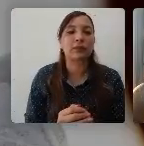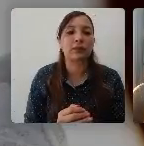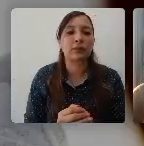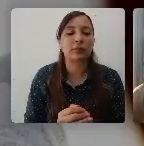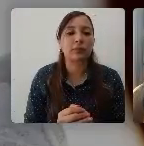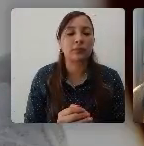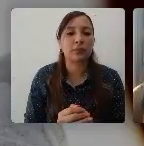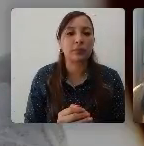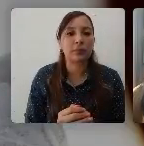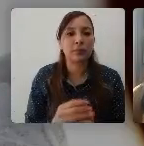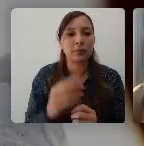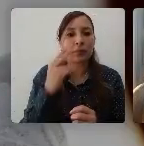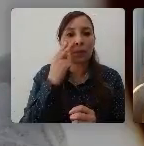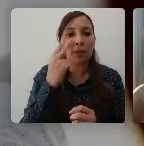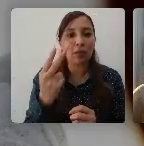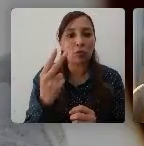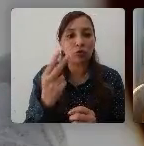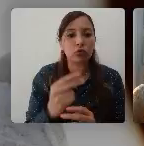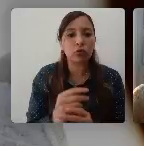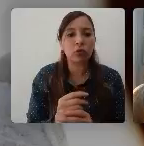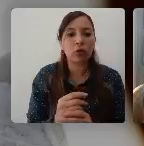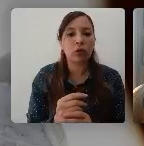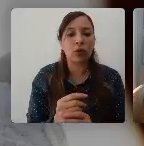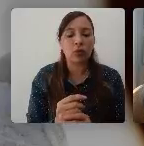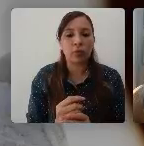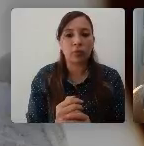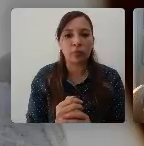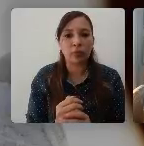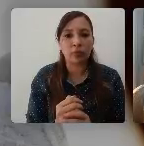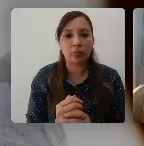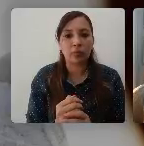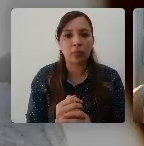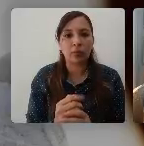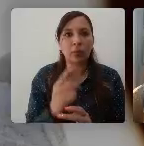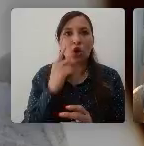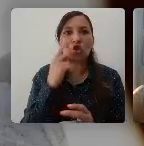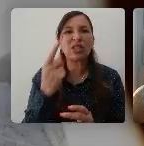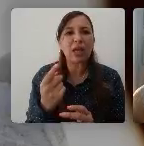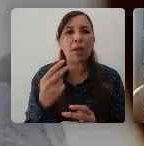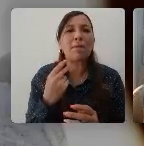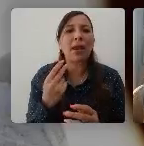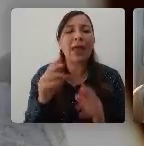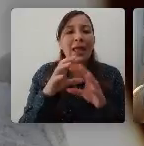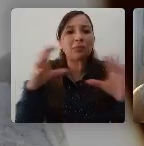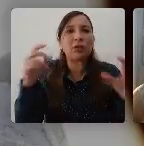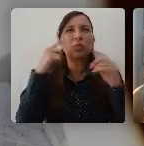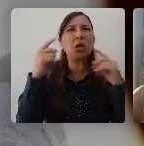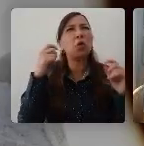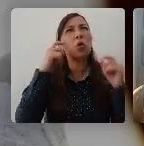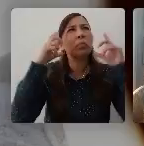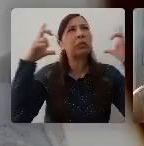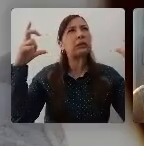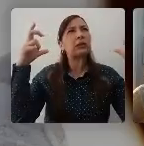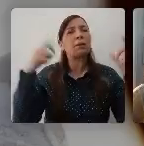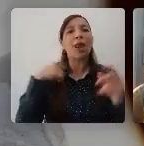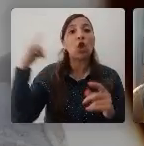hecho hemos visto que hay una pausa en la realización de viajes y esta pausa ha servido también como un espacio de reflexión para aquellos